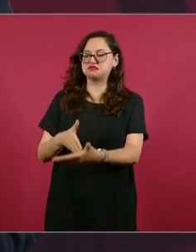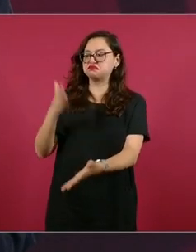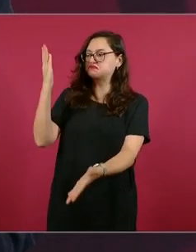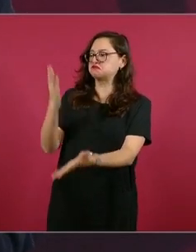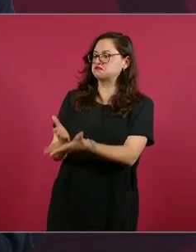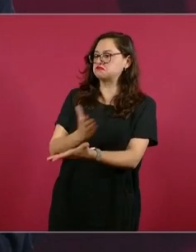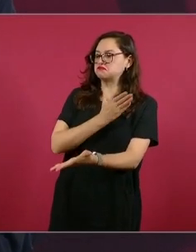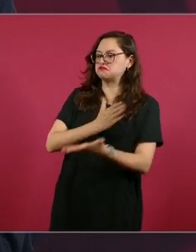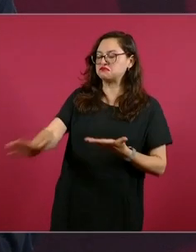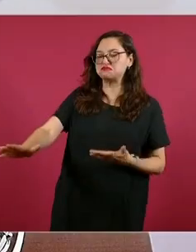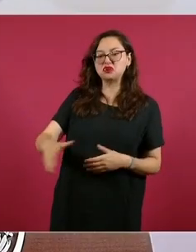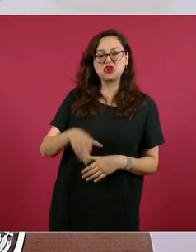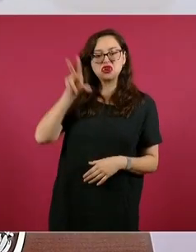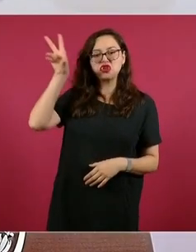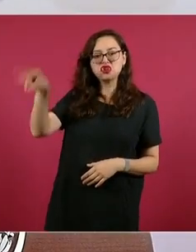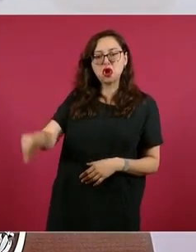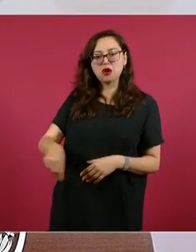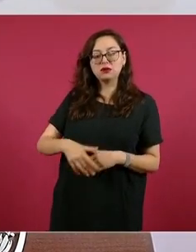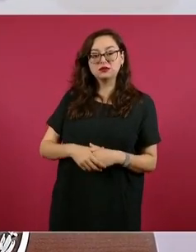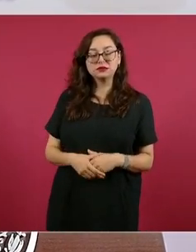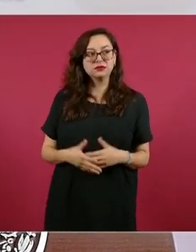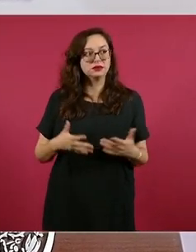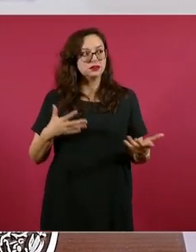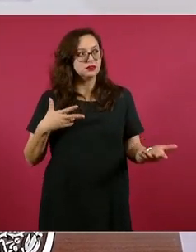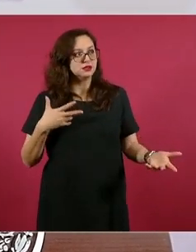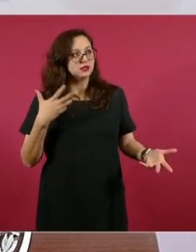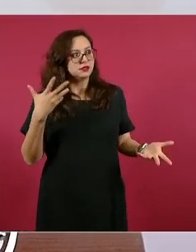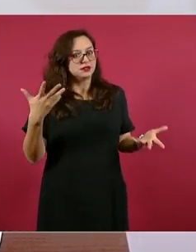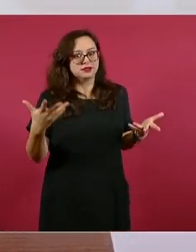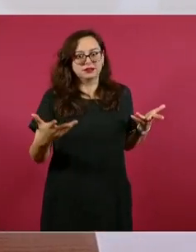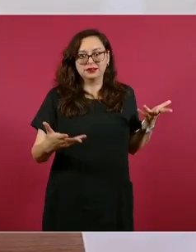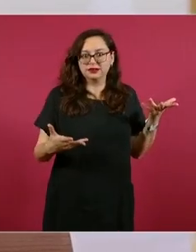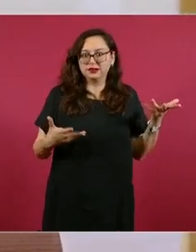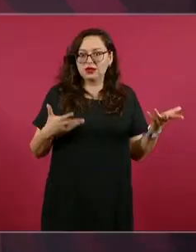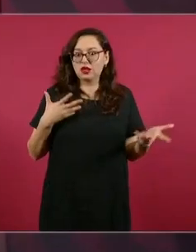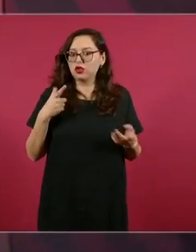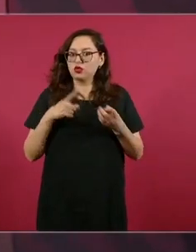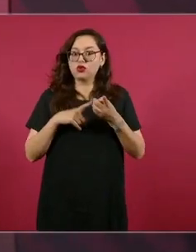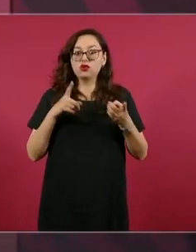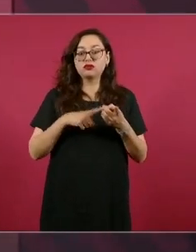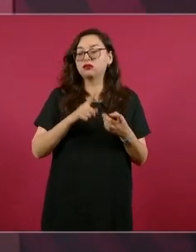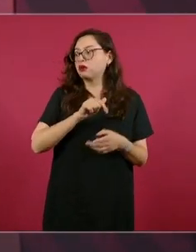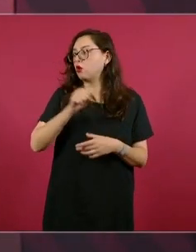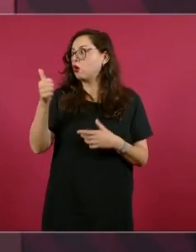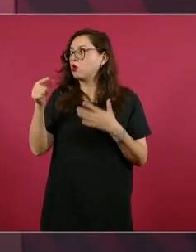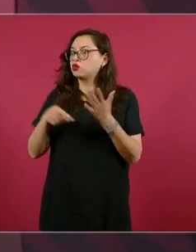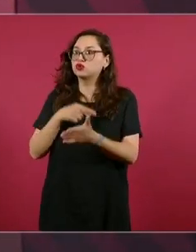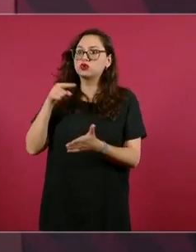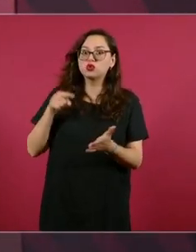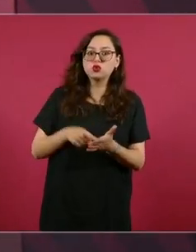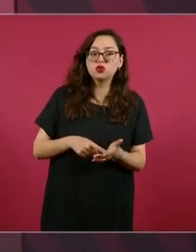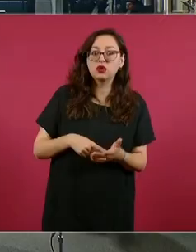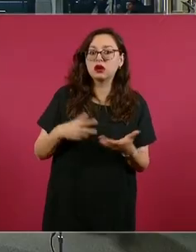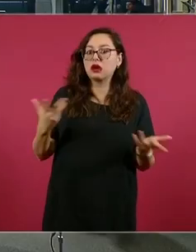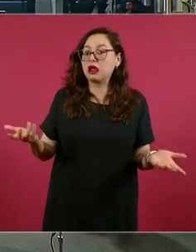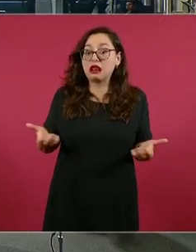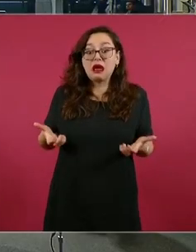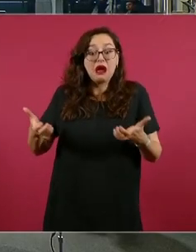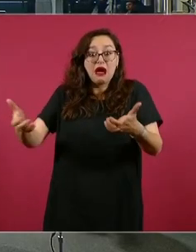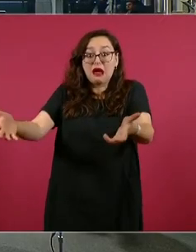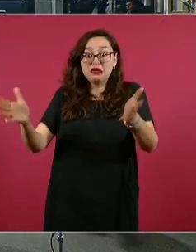como 3 años teníamos que hacer las manifestaciones allá en las